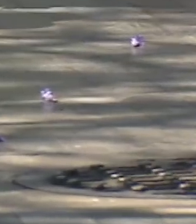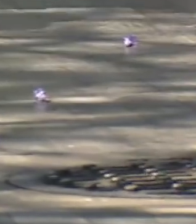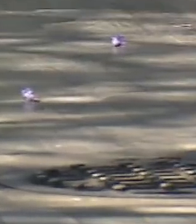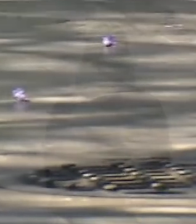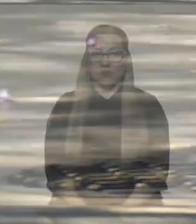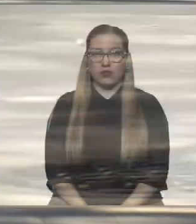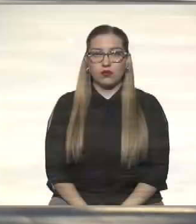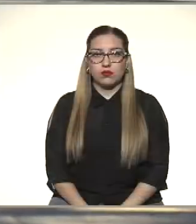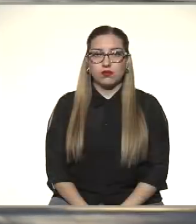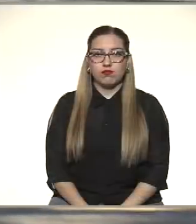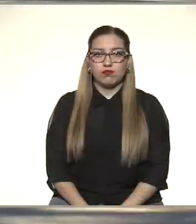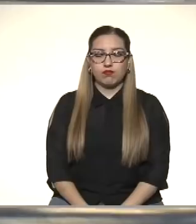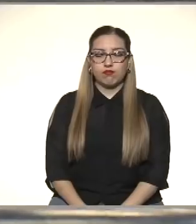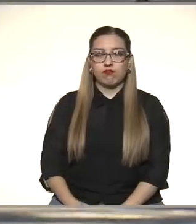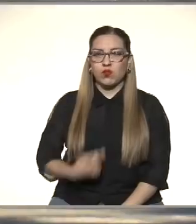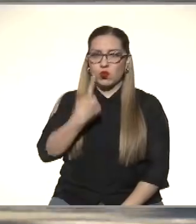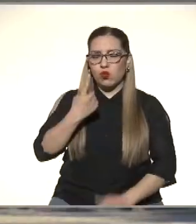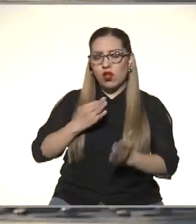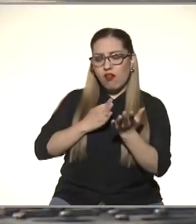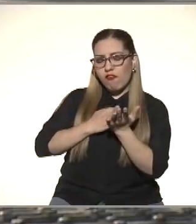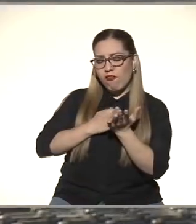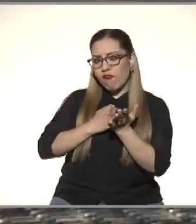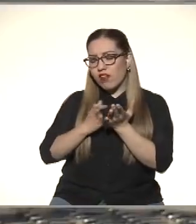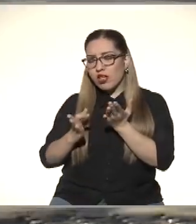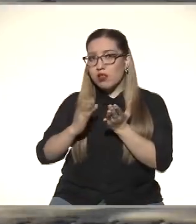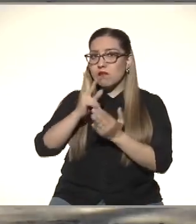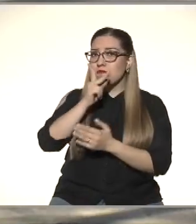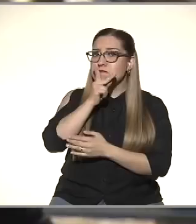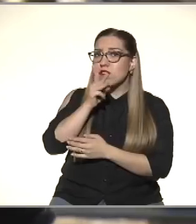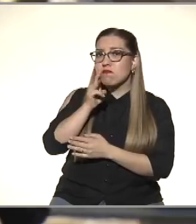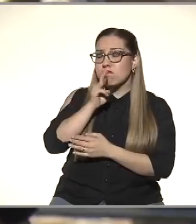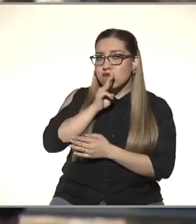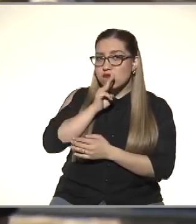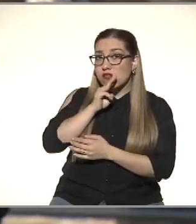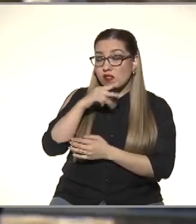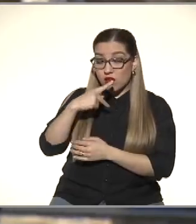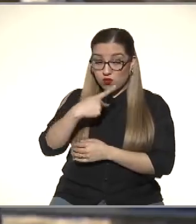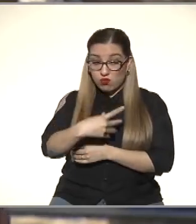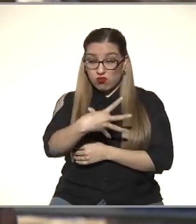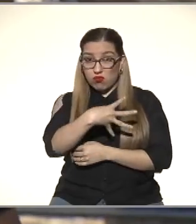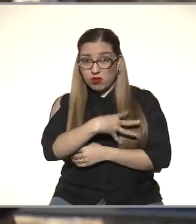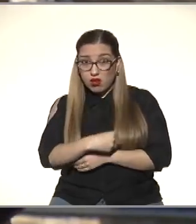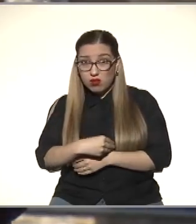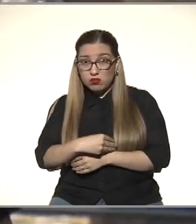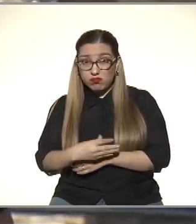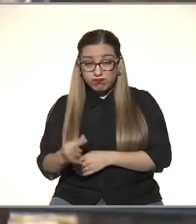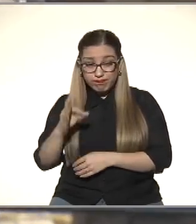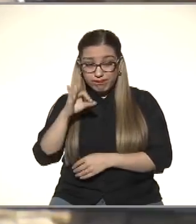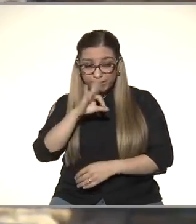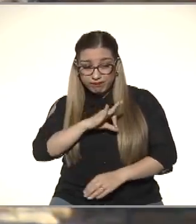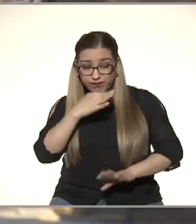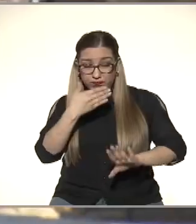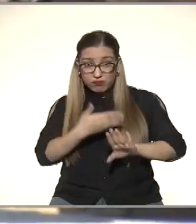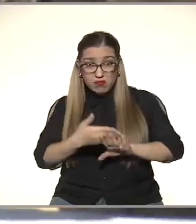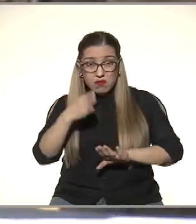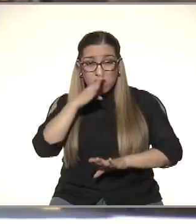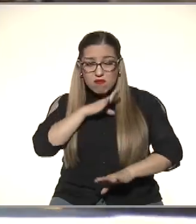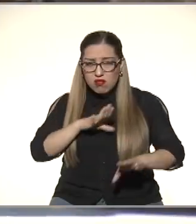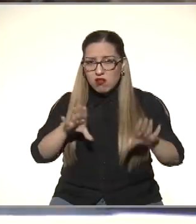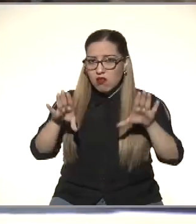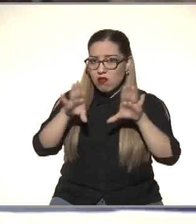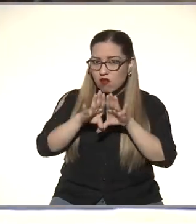¿Cómo afecta la infidelidad del padre o la madre a los hijos? ¿Deben obligar a que el padre o la madre revele